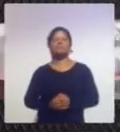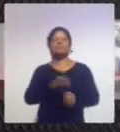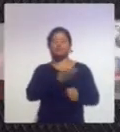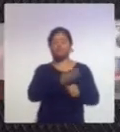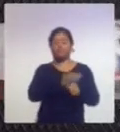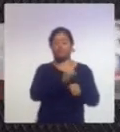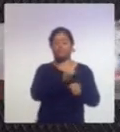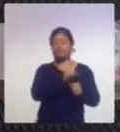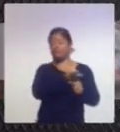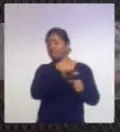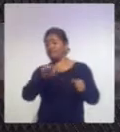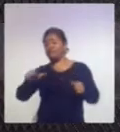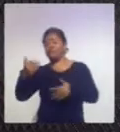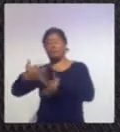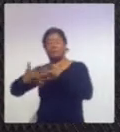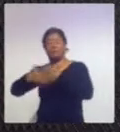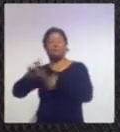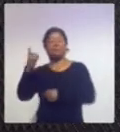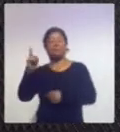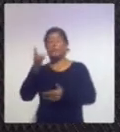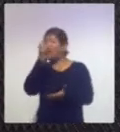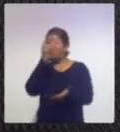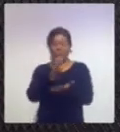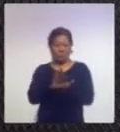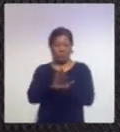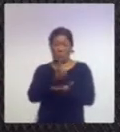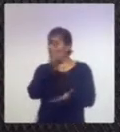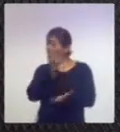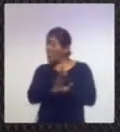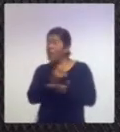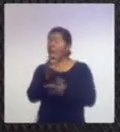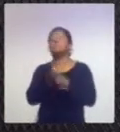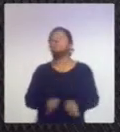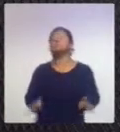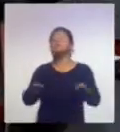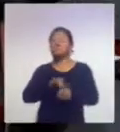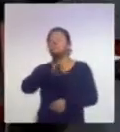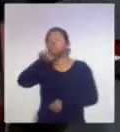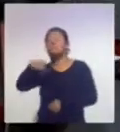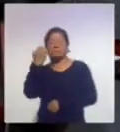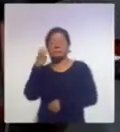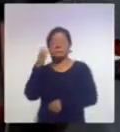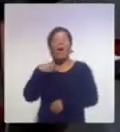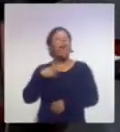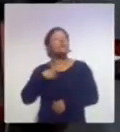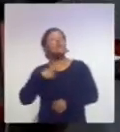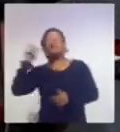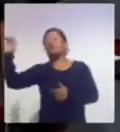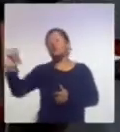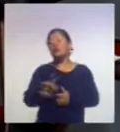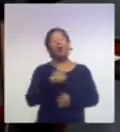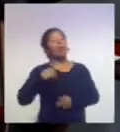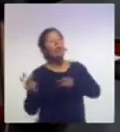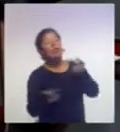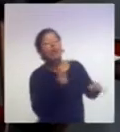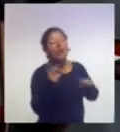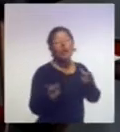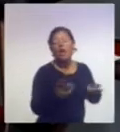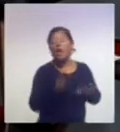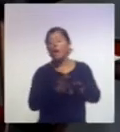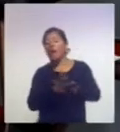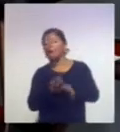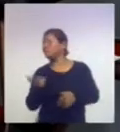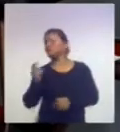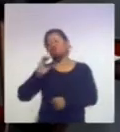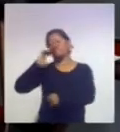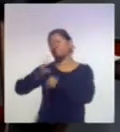diciembre únicamente. Entonces, eso es importante porque después en enero pueden preguntar, pero yo la vine a tramitar en diciembre y era domingo, ya